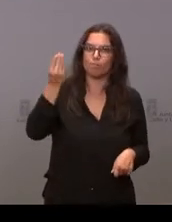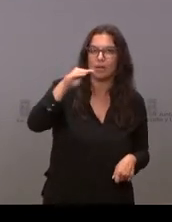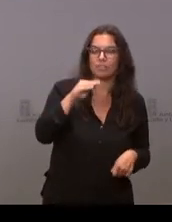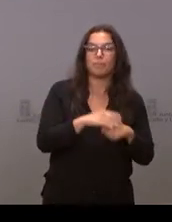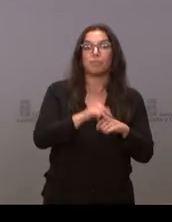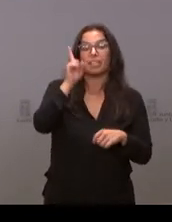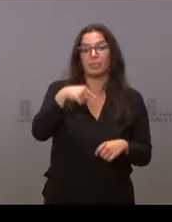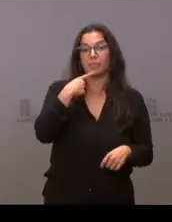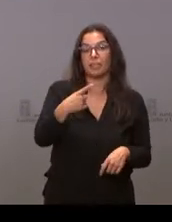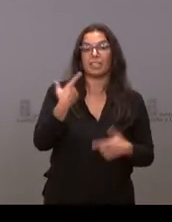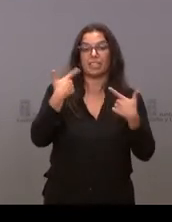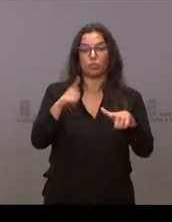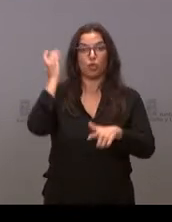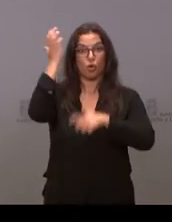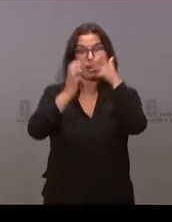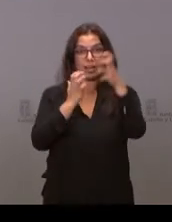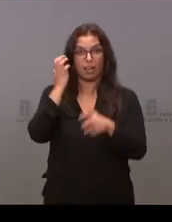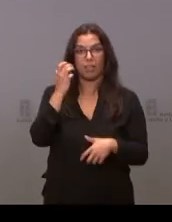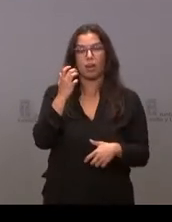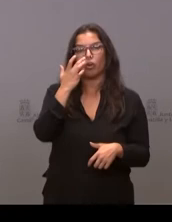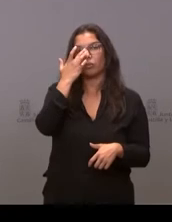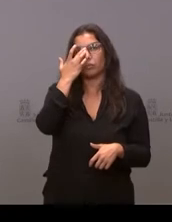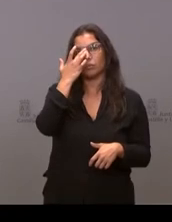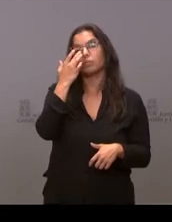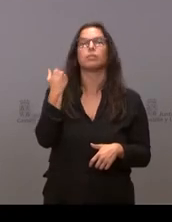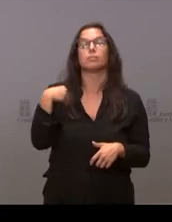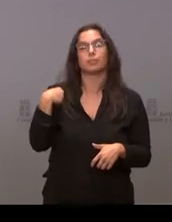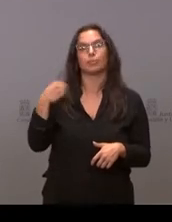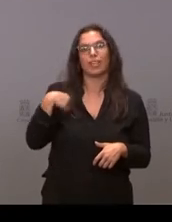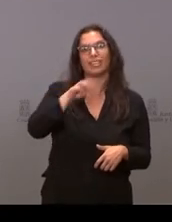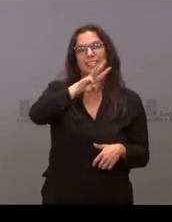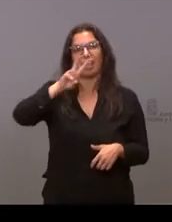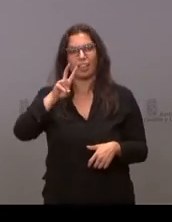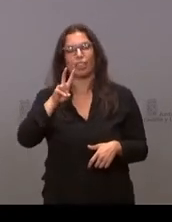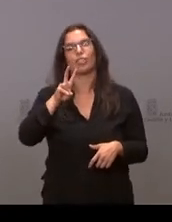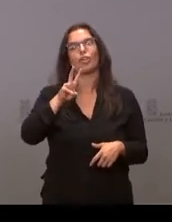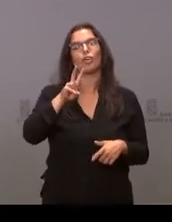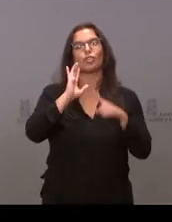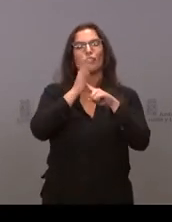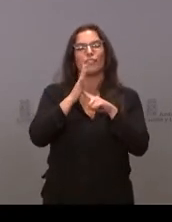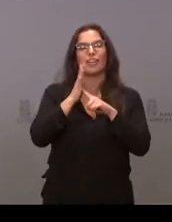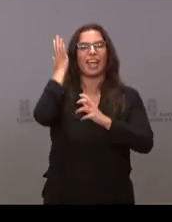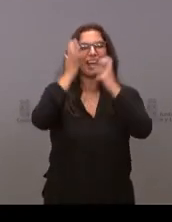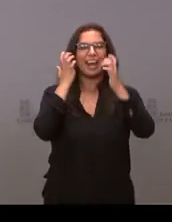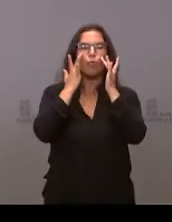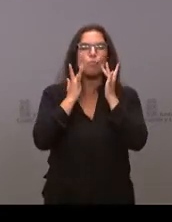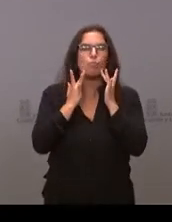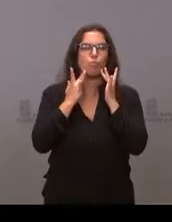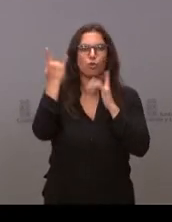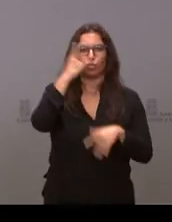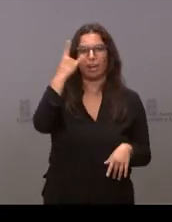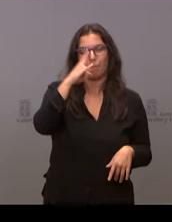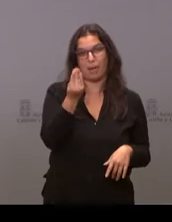en el sector ganadero, al cual viene dedicado en esta 32ª exposición de ganado puro de